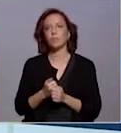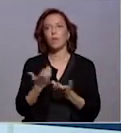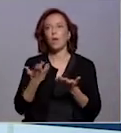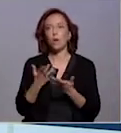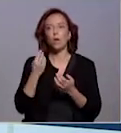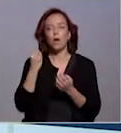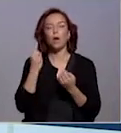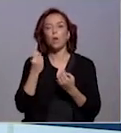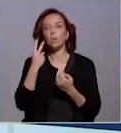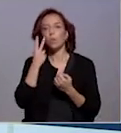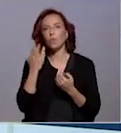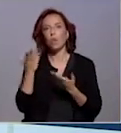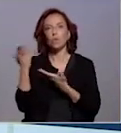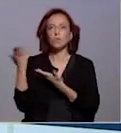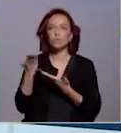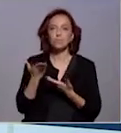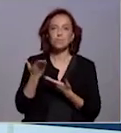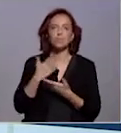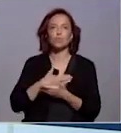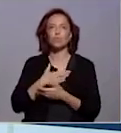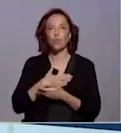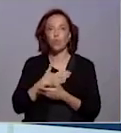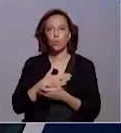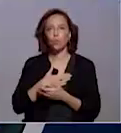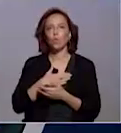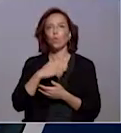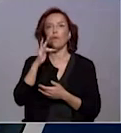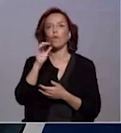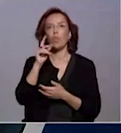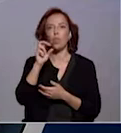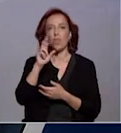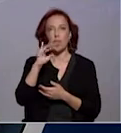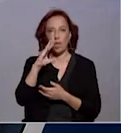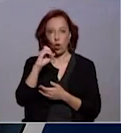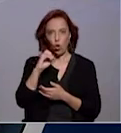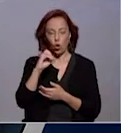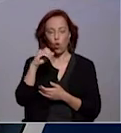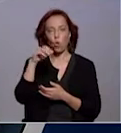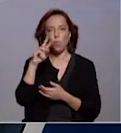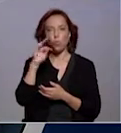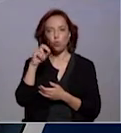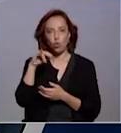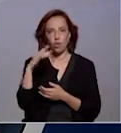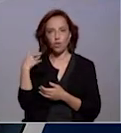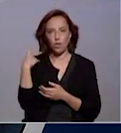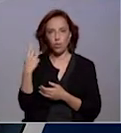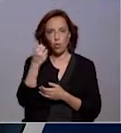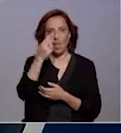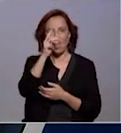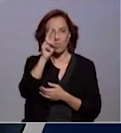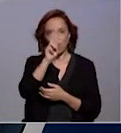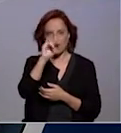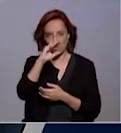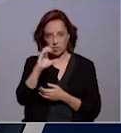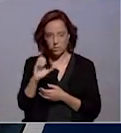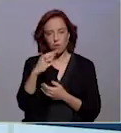nos estamos enfrentando estamos recibiendo con mucho gusto un informe capital a federico muttoni director de advice bienvenidos gracias por estar gracias a ti por la